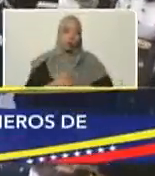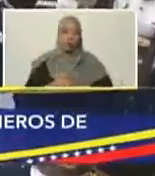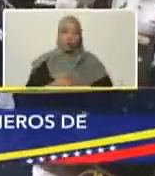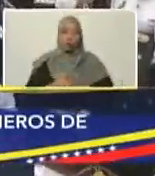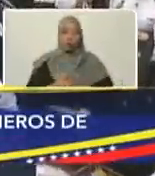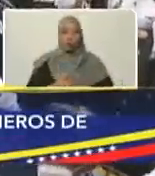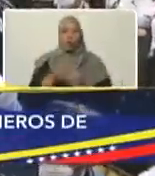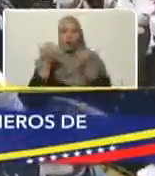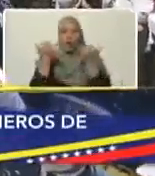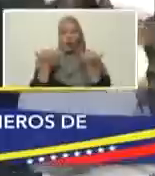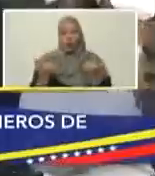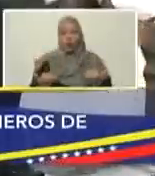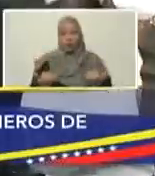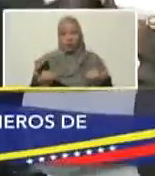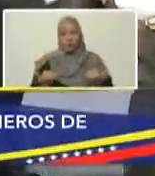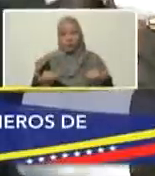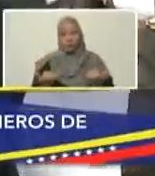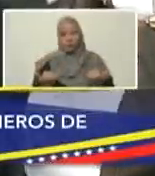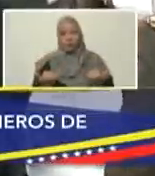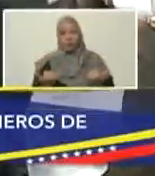Aquí estamos.